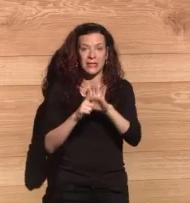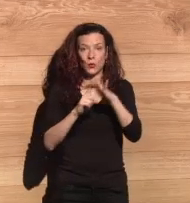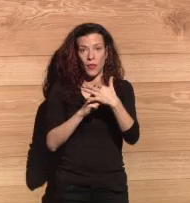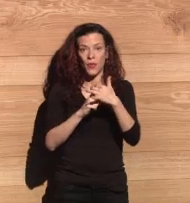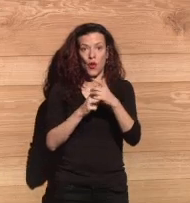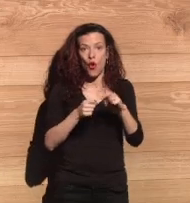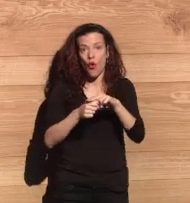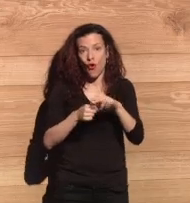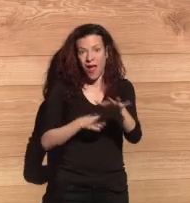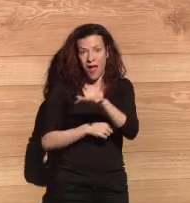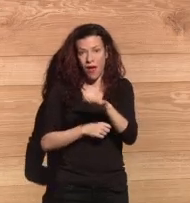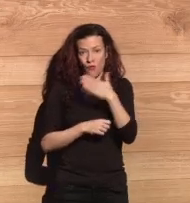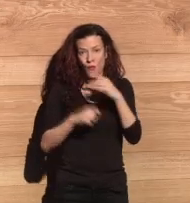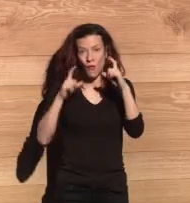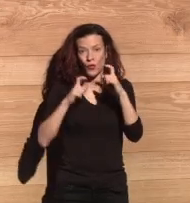situación local como